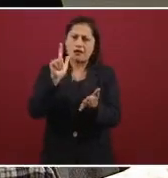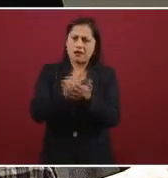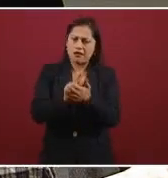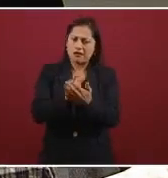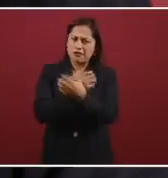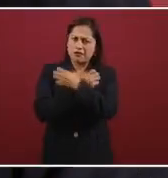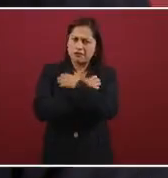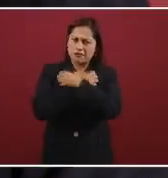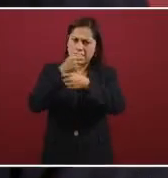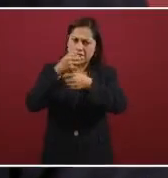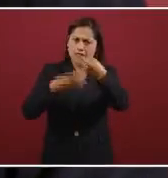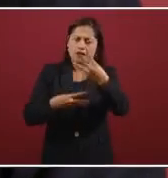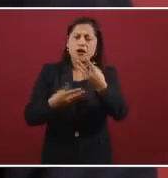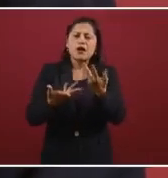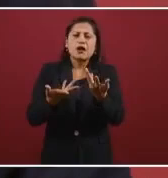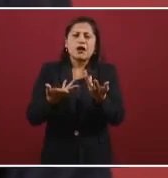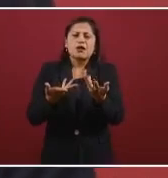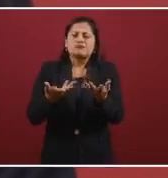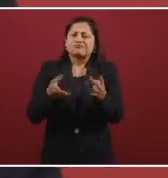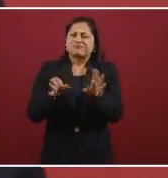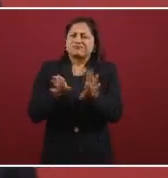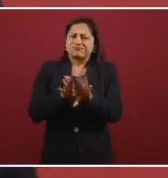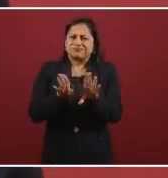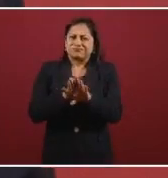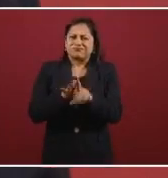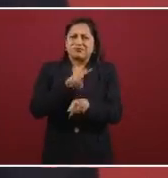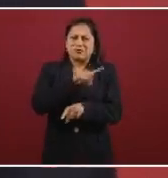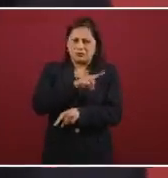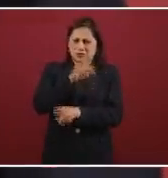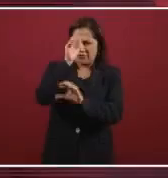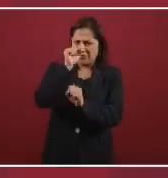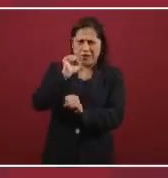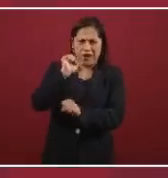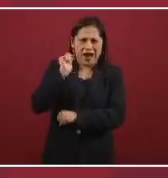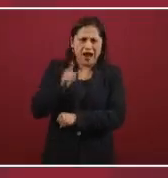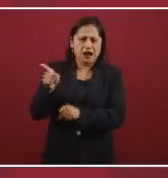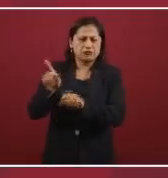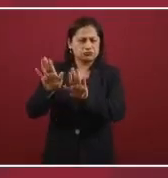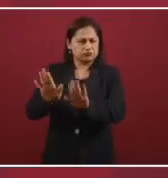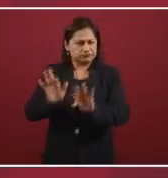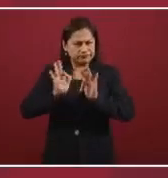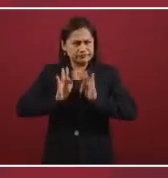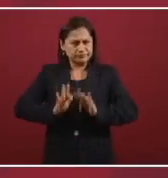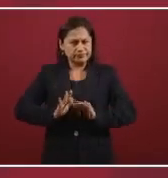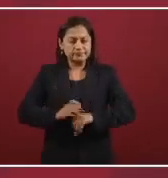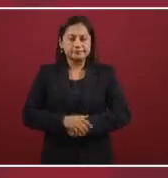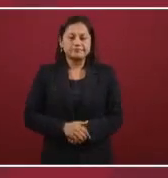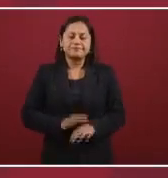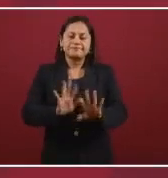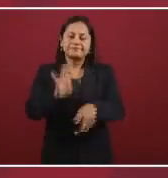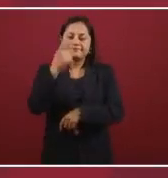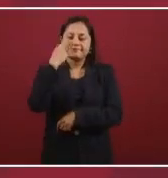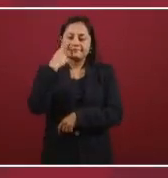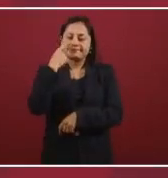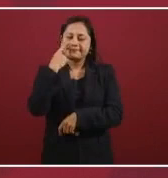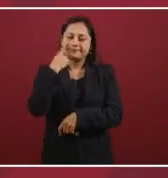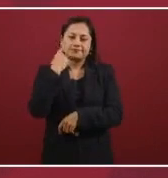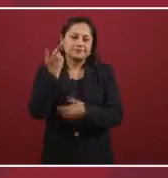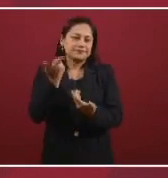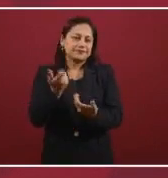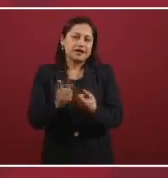su movimiento? Mire, es que es un procedimiento distinto el atender